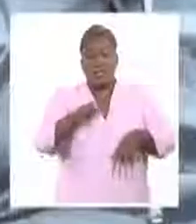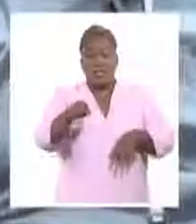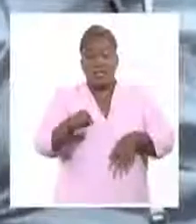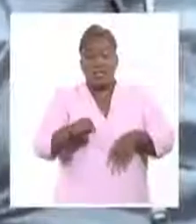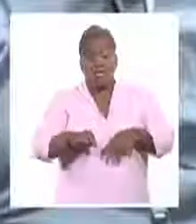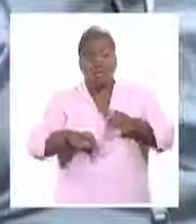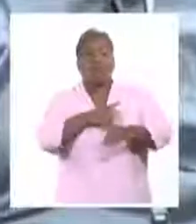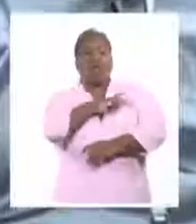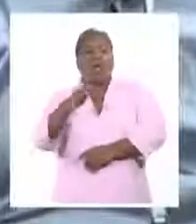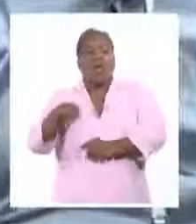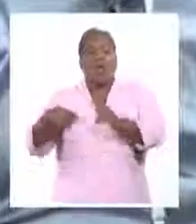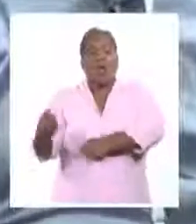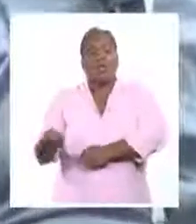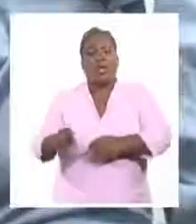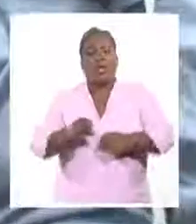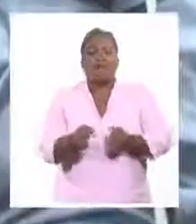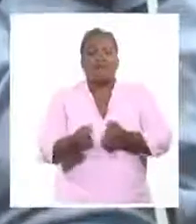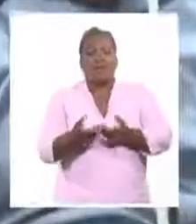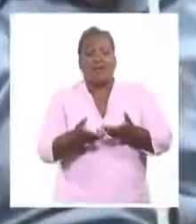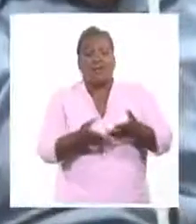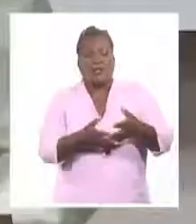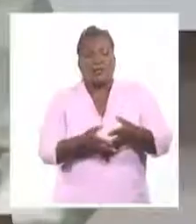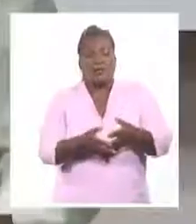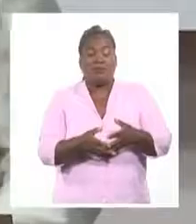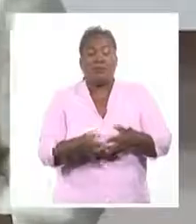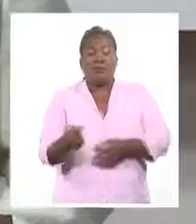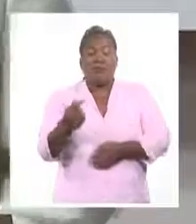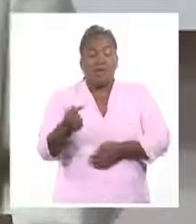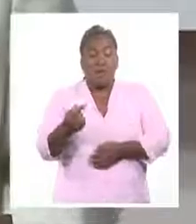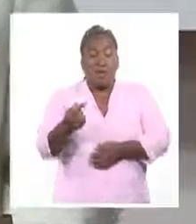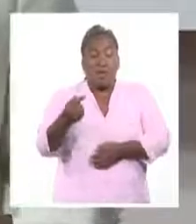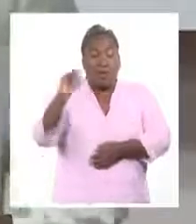imperialista. En fin, que un sol enérgico